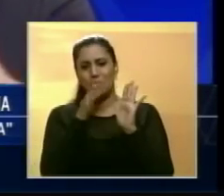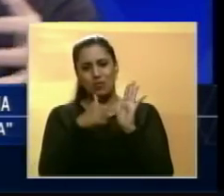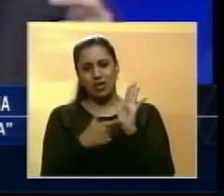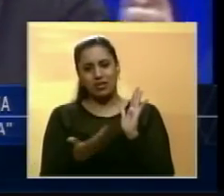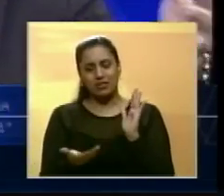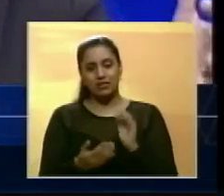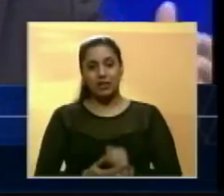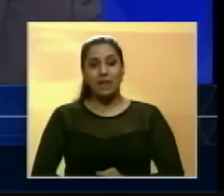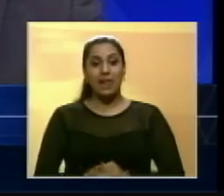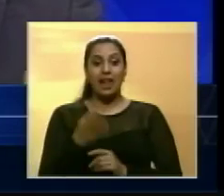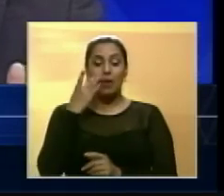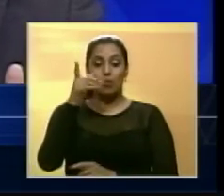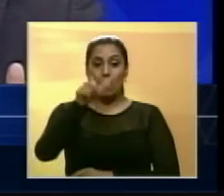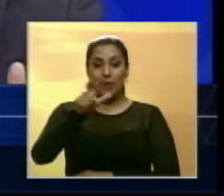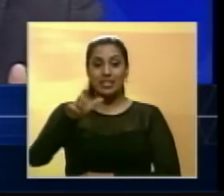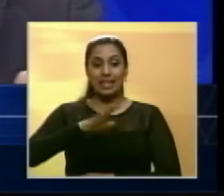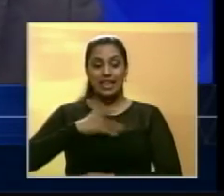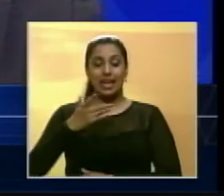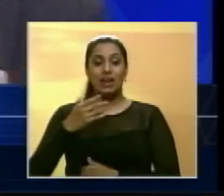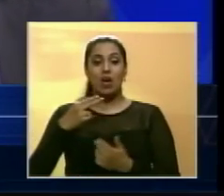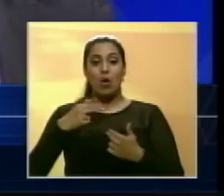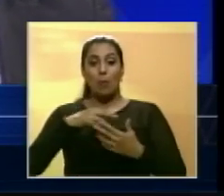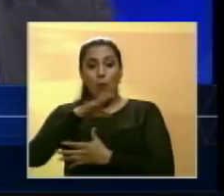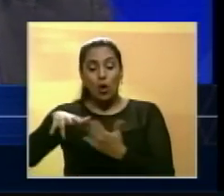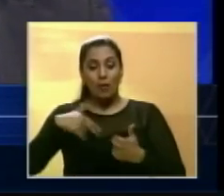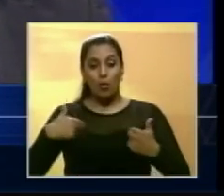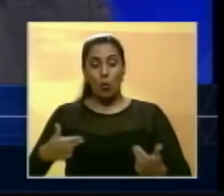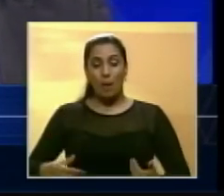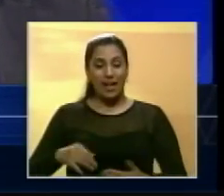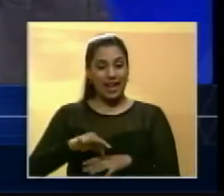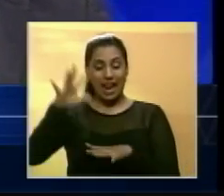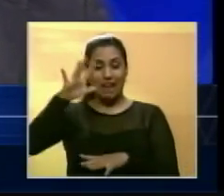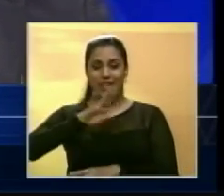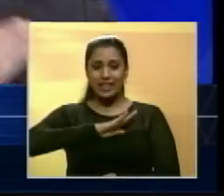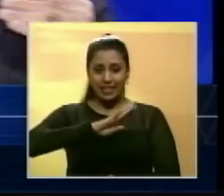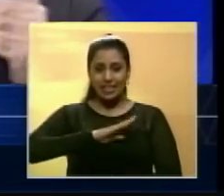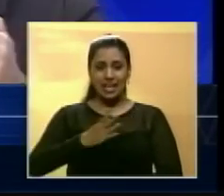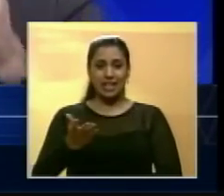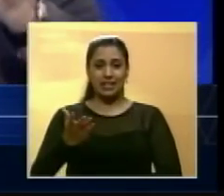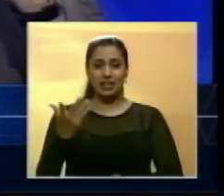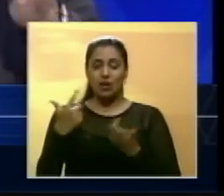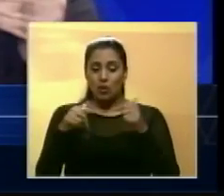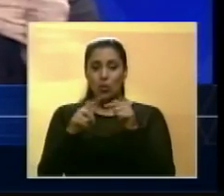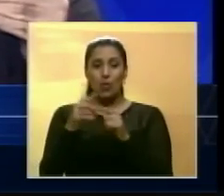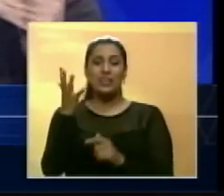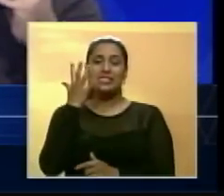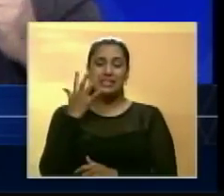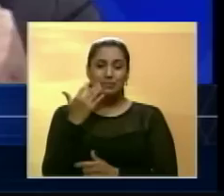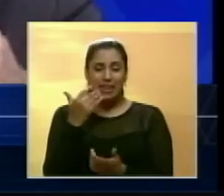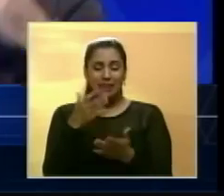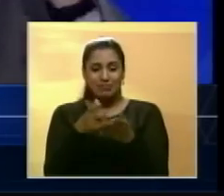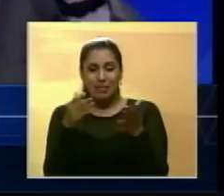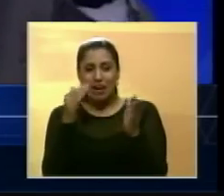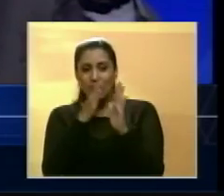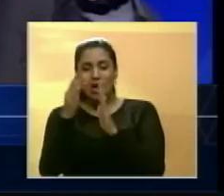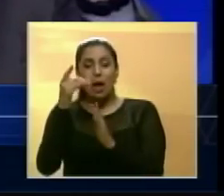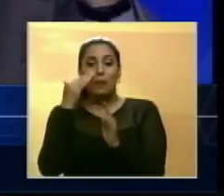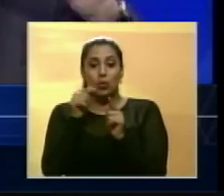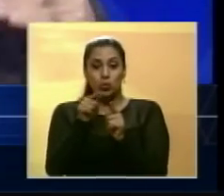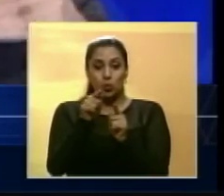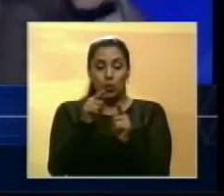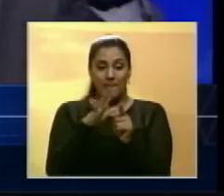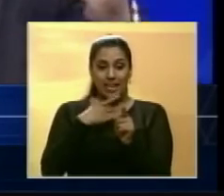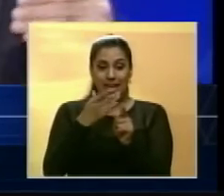quieres crear, decreta una crisis humanitaria, porque eso es parte de eso que está acá, es parte del expediente. Es decir, para tú llegar,